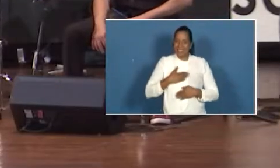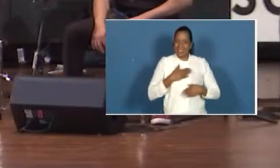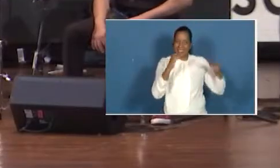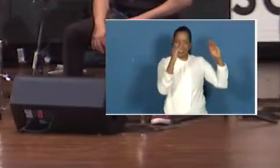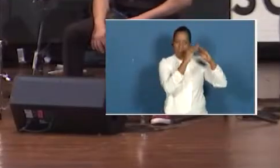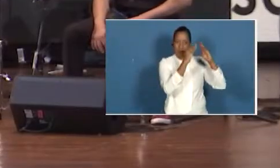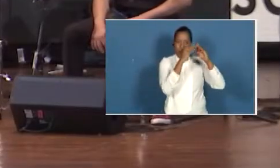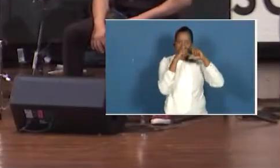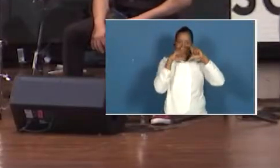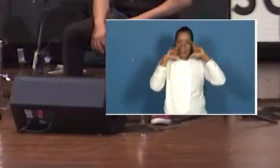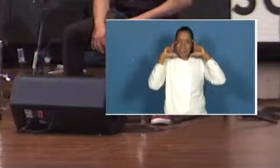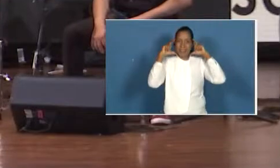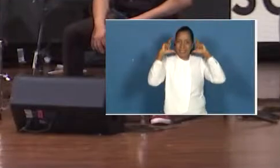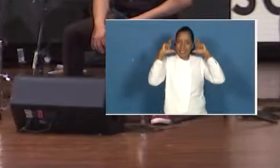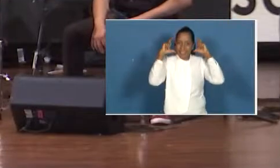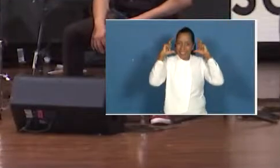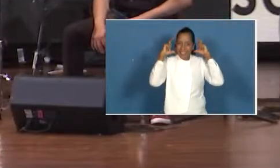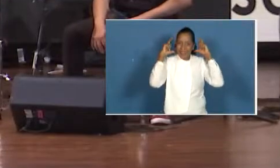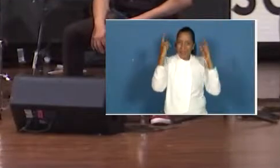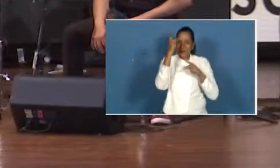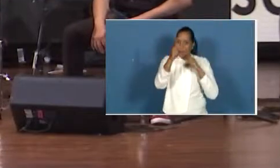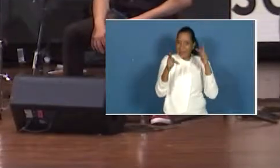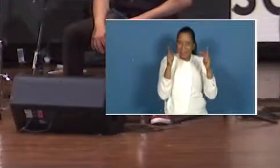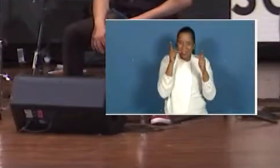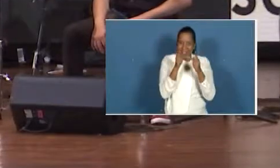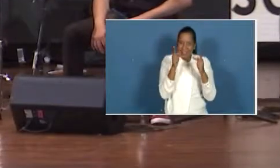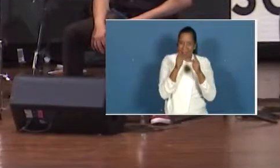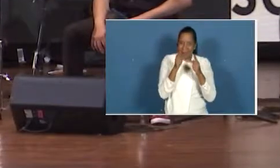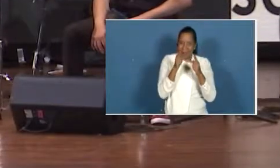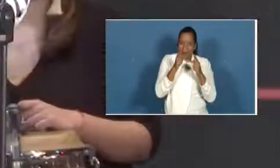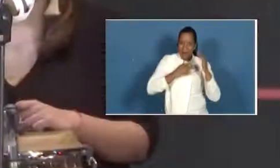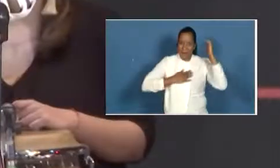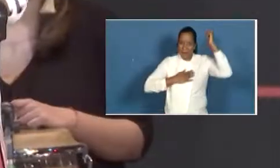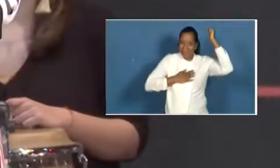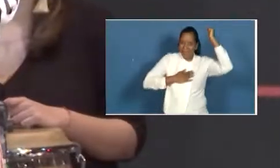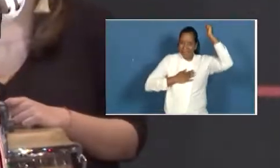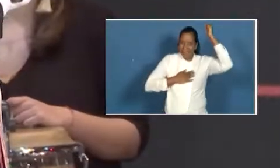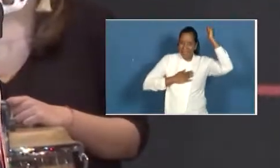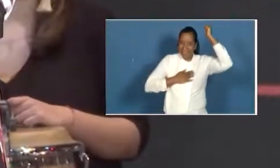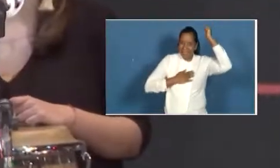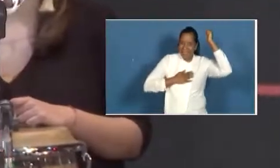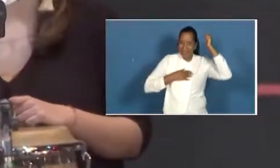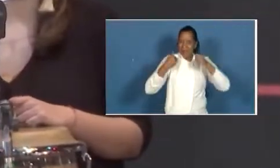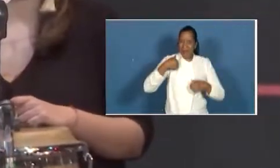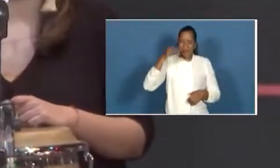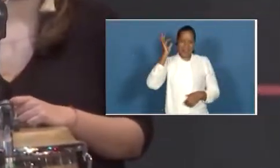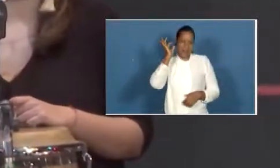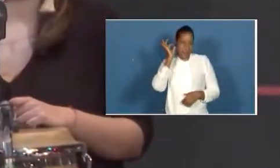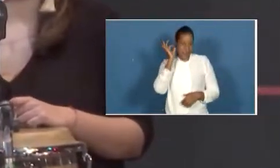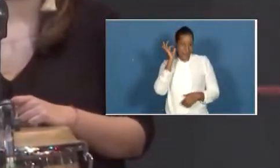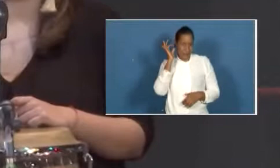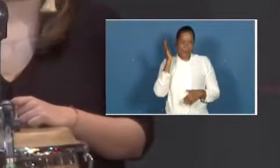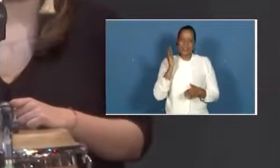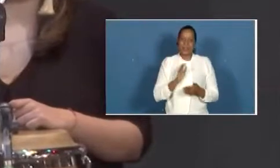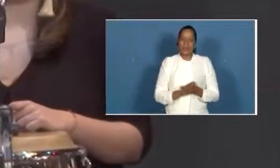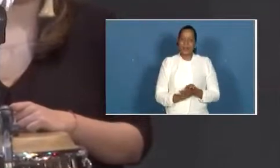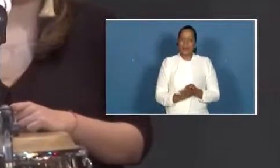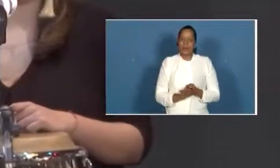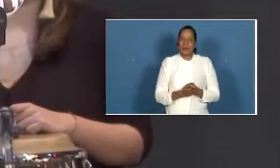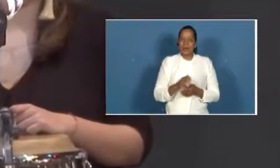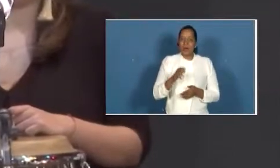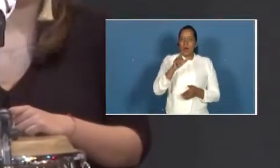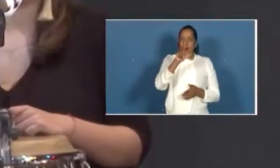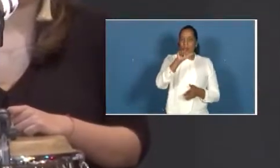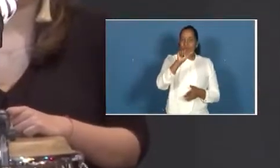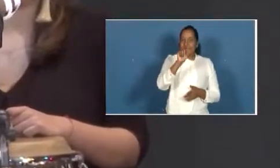La mascarilla correctamente puesta, porque vamos a bailar, damas y caballeros, con el señor